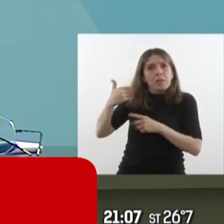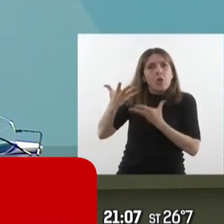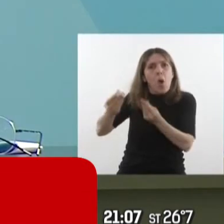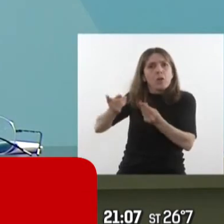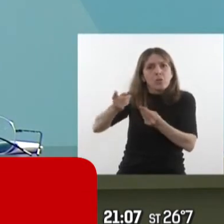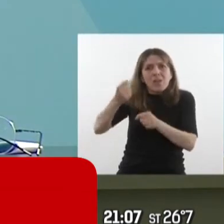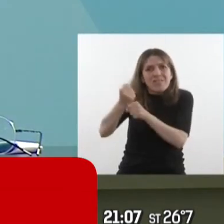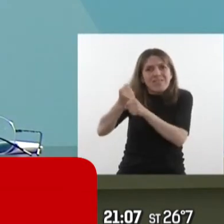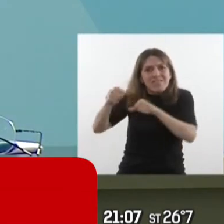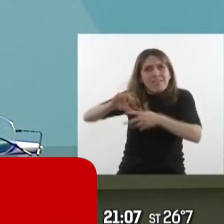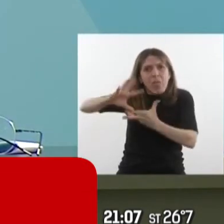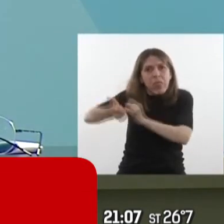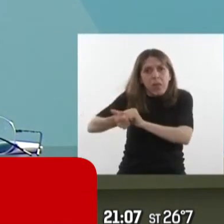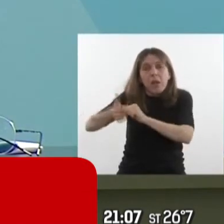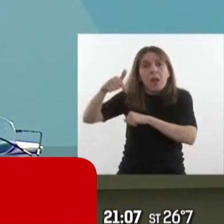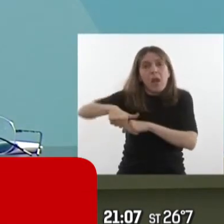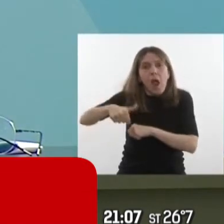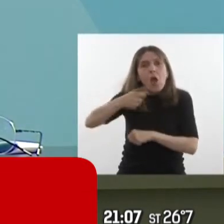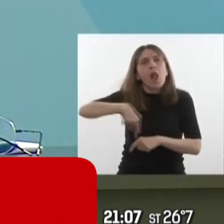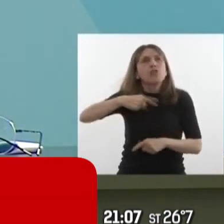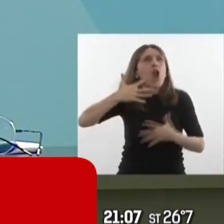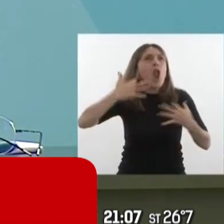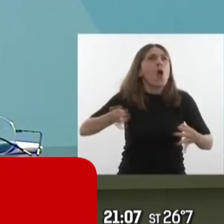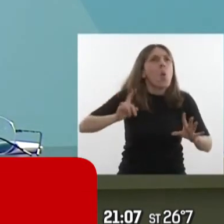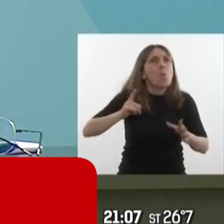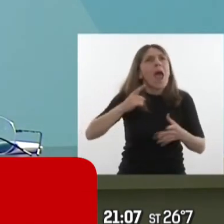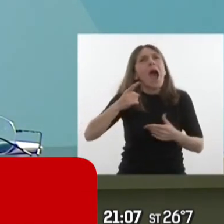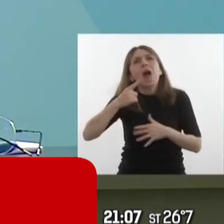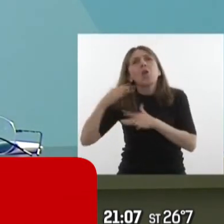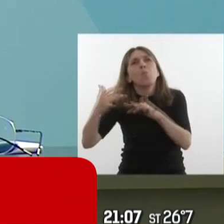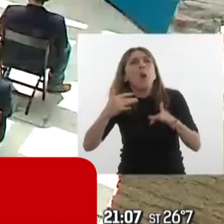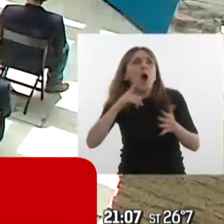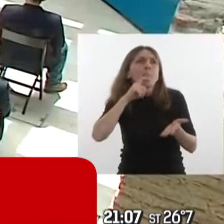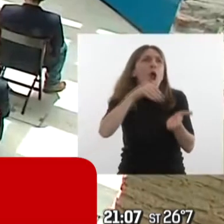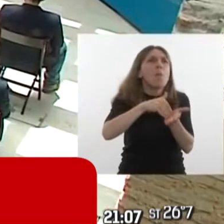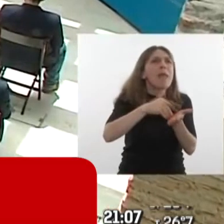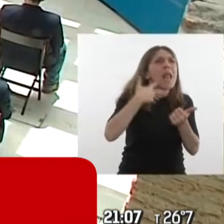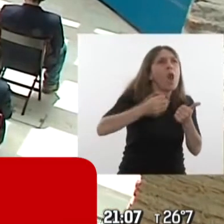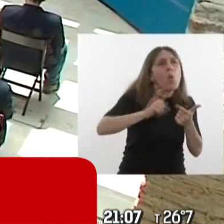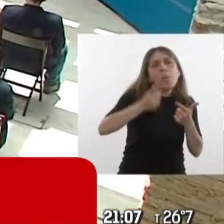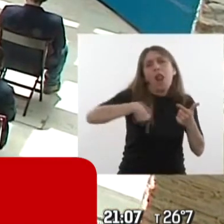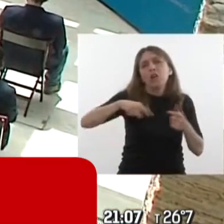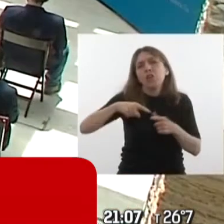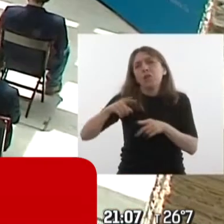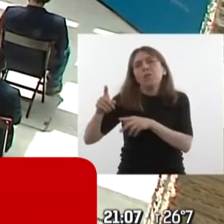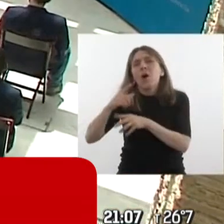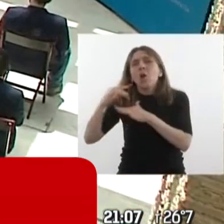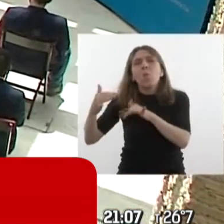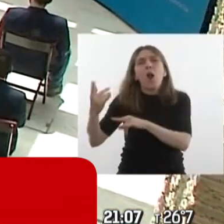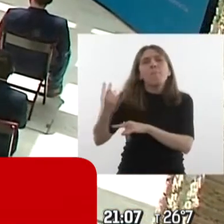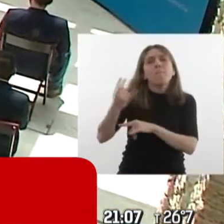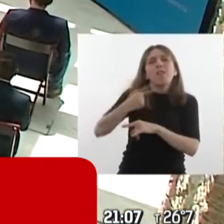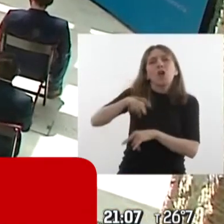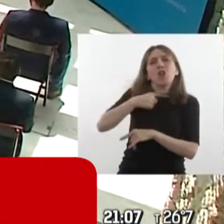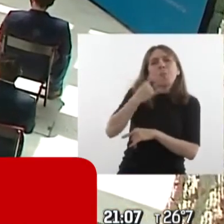nos cuentan, nos tratan de incumplidores de las promesas, nos tratan de mentirosos, pero nosotros nunca